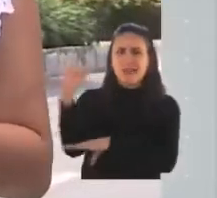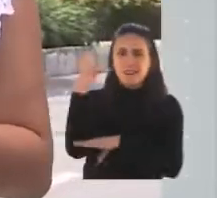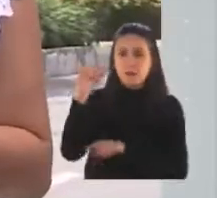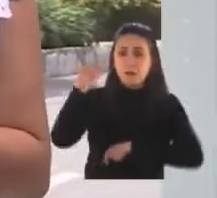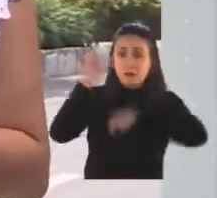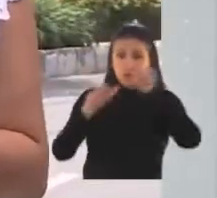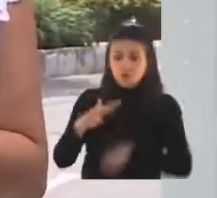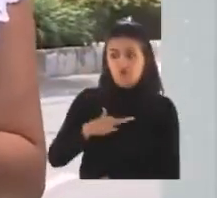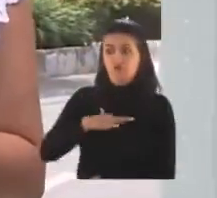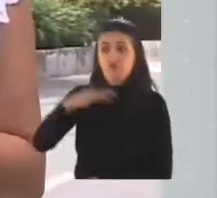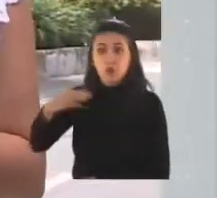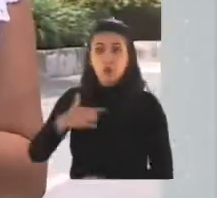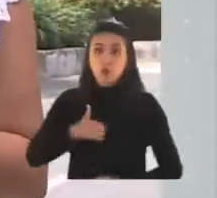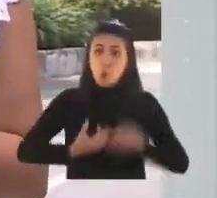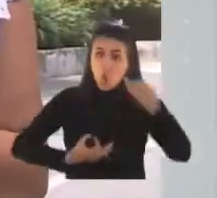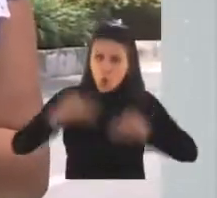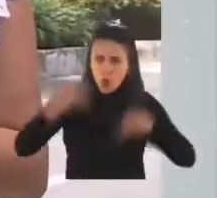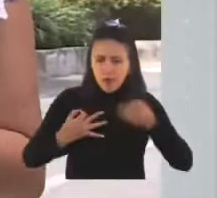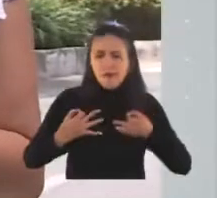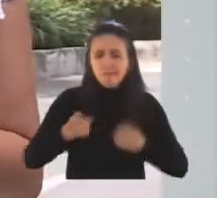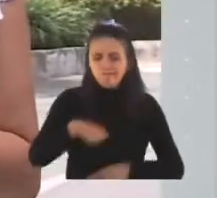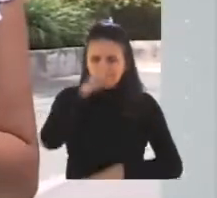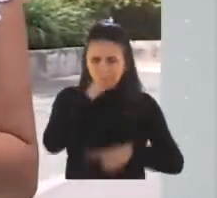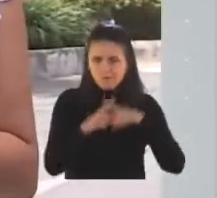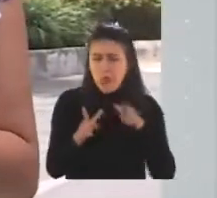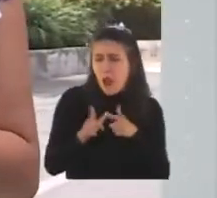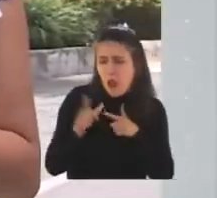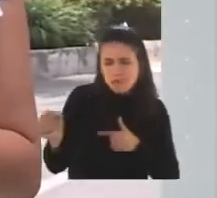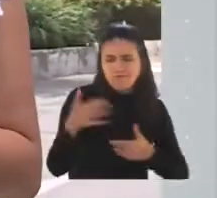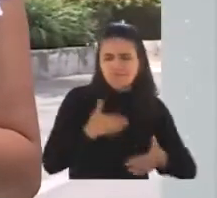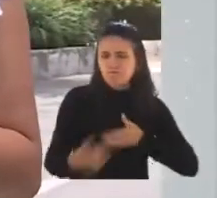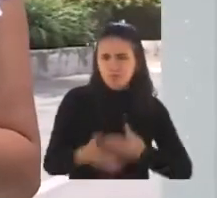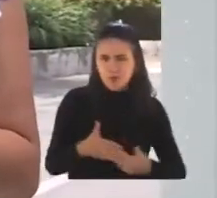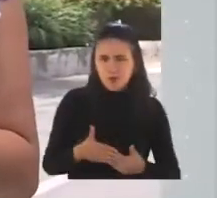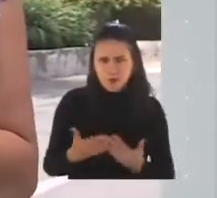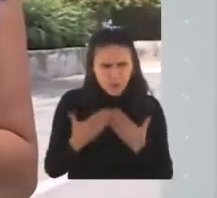esto para garantizar la democracia como neutro de buenas tardes